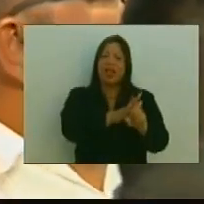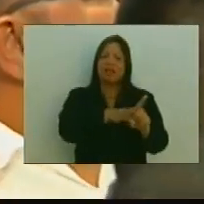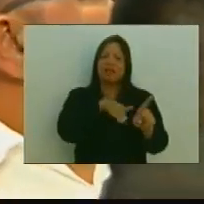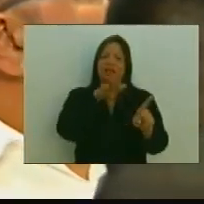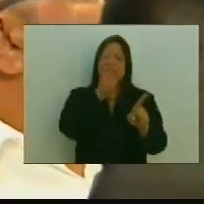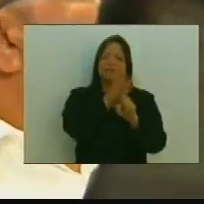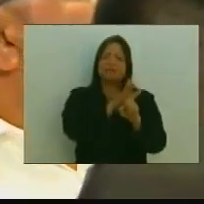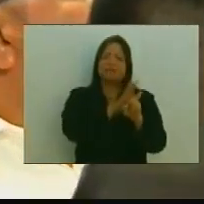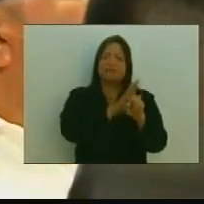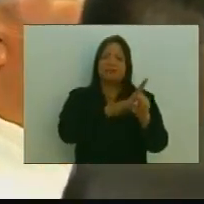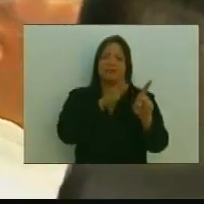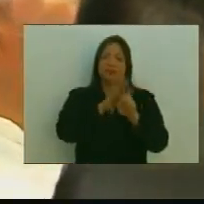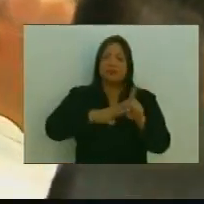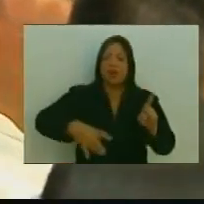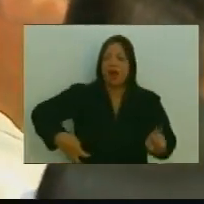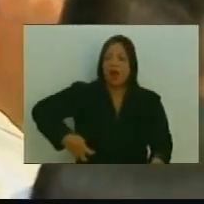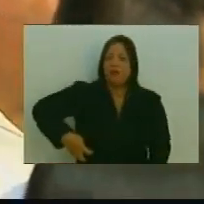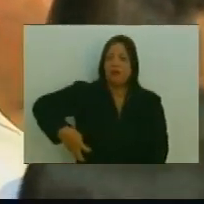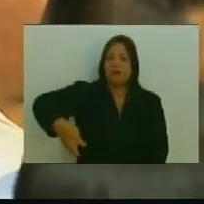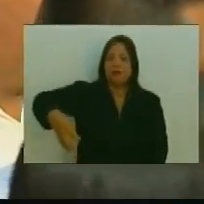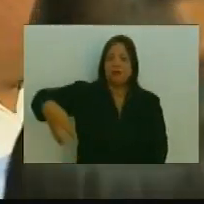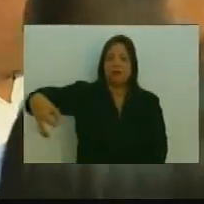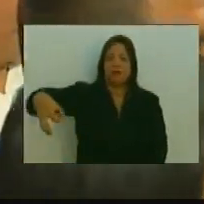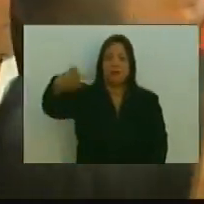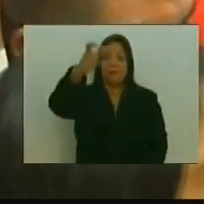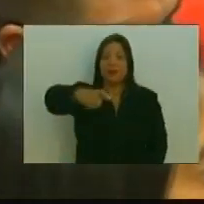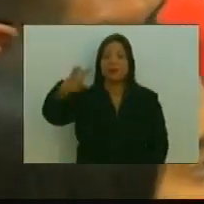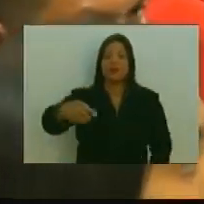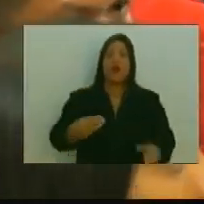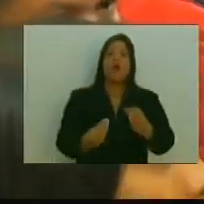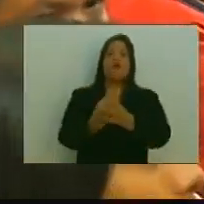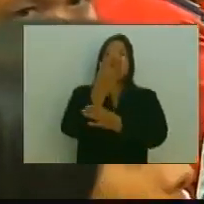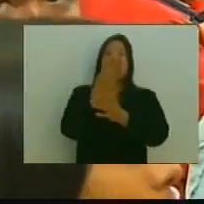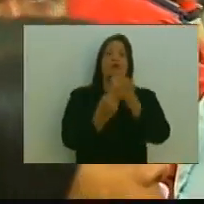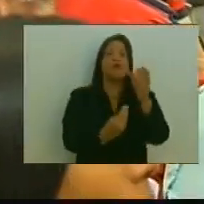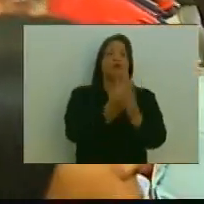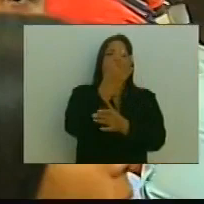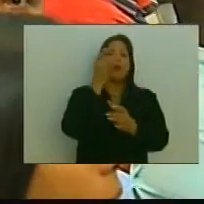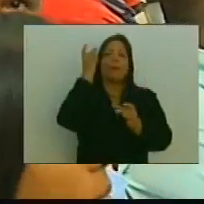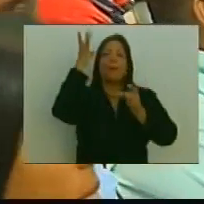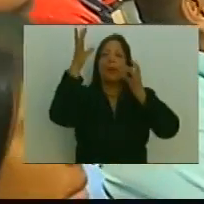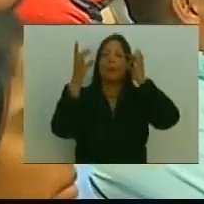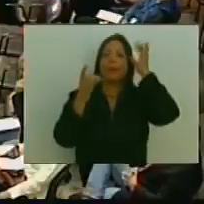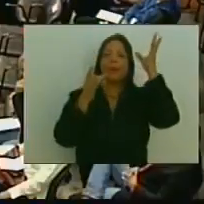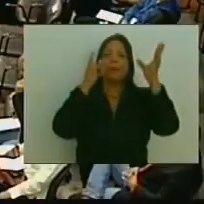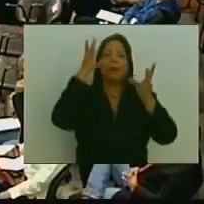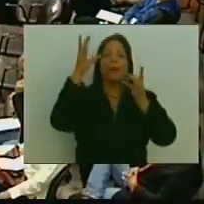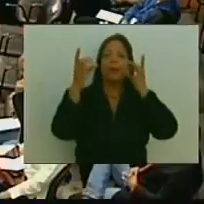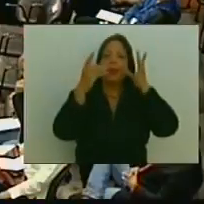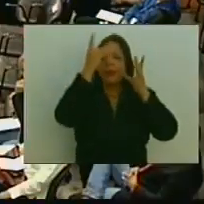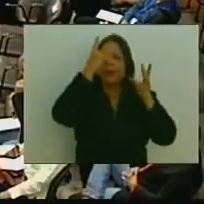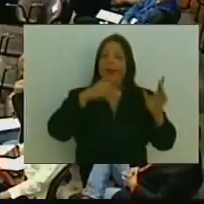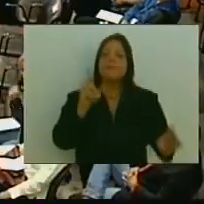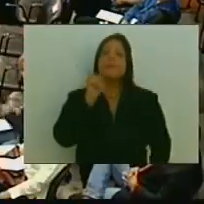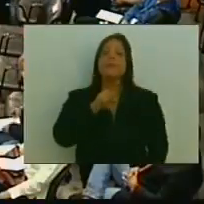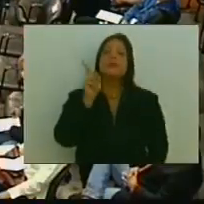para enriquecer a unas cuantas fundaciones que decían que trabajaban en nombre de la discapacidad, pero que hay